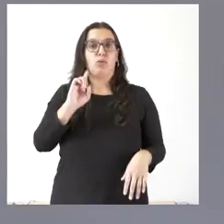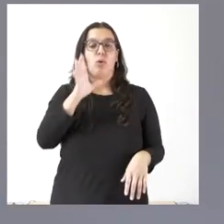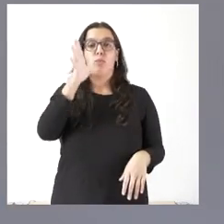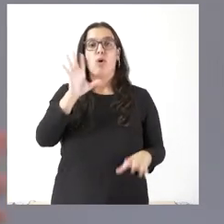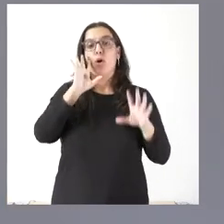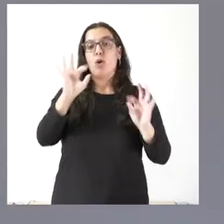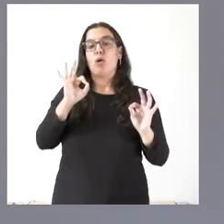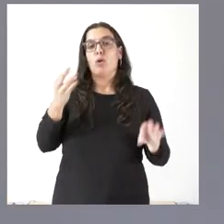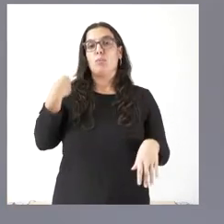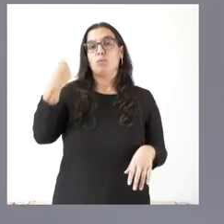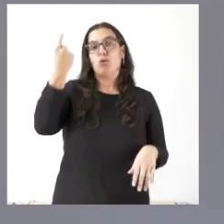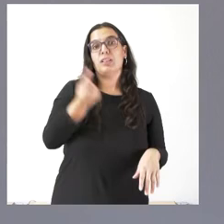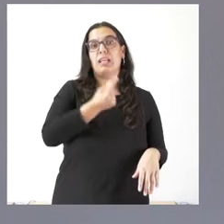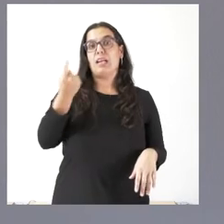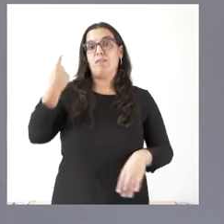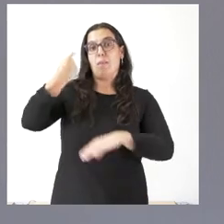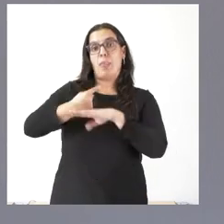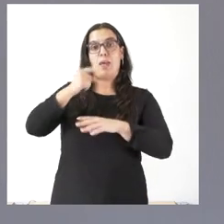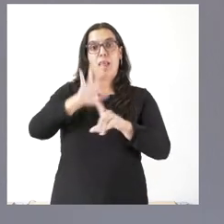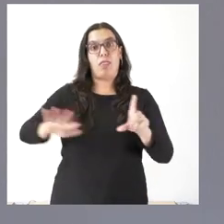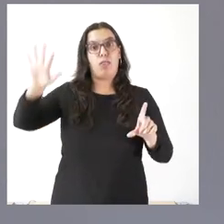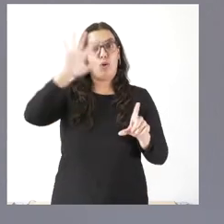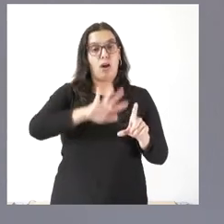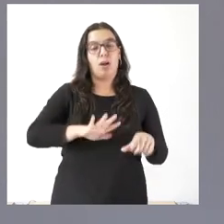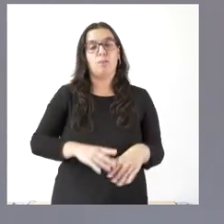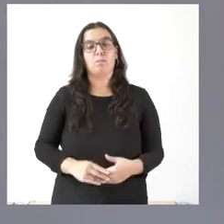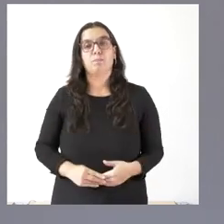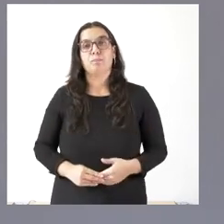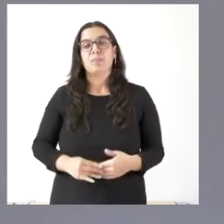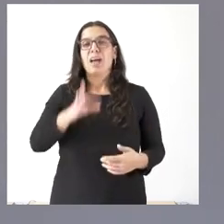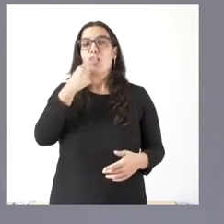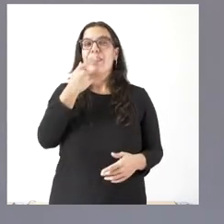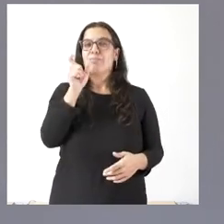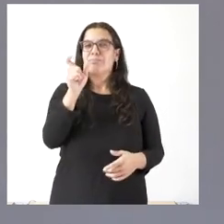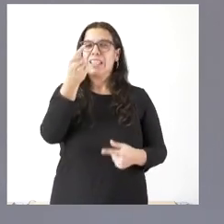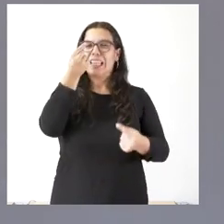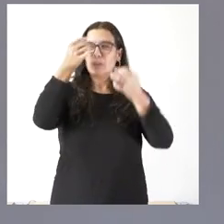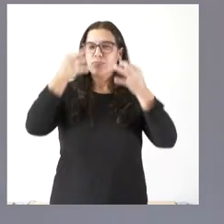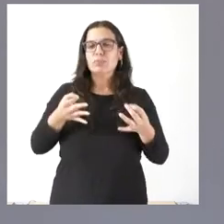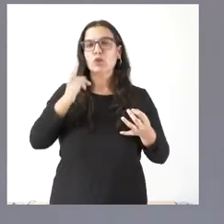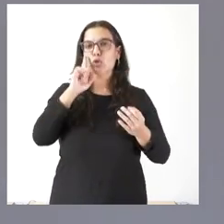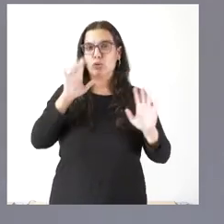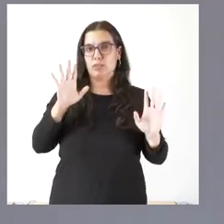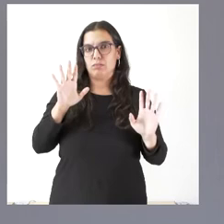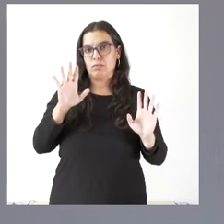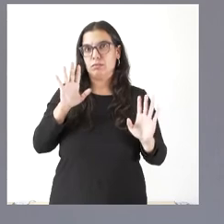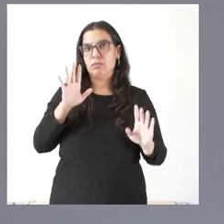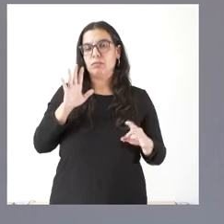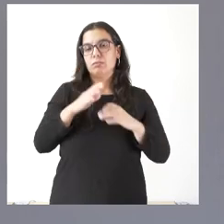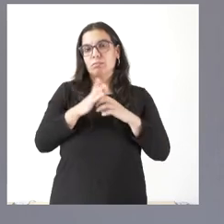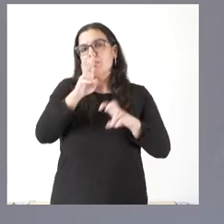una tarifa que es de contexto nacional. No, y no les sé ahora decir la cifra exacta. Quizás si le